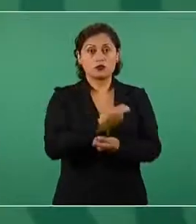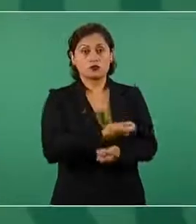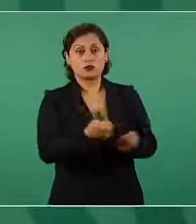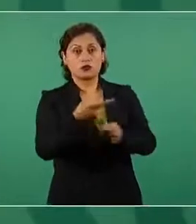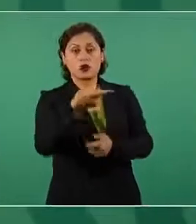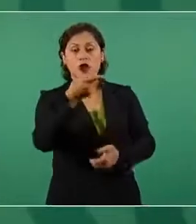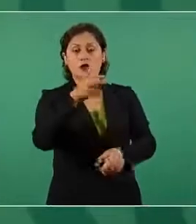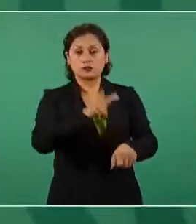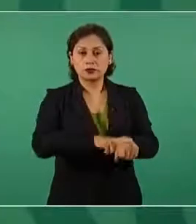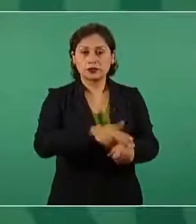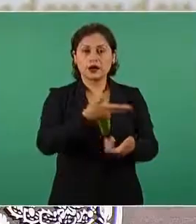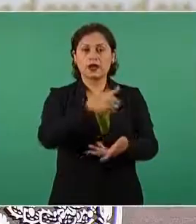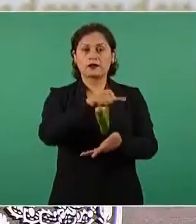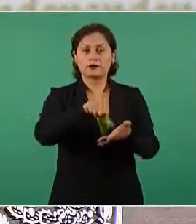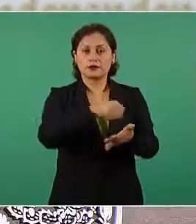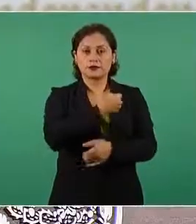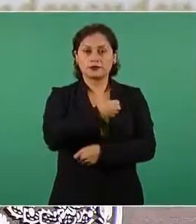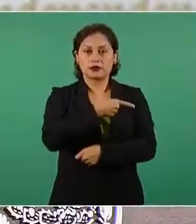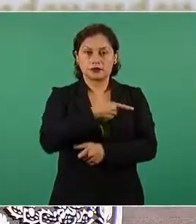hospitales.